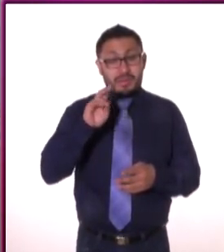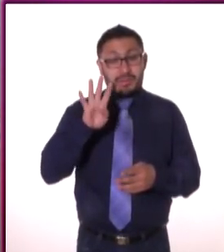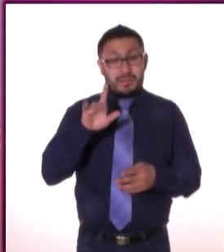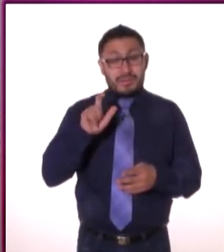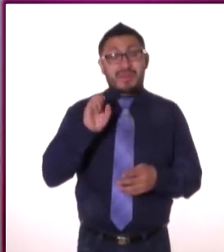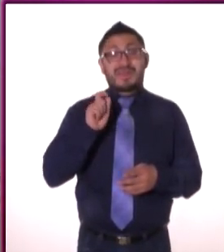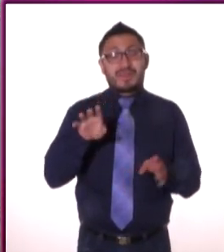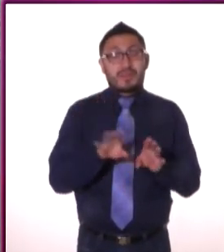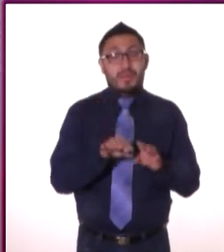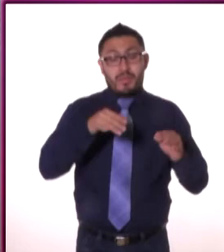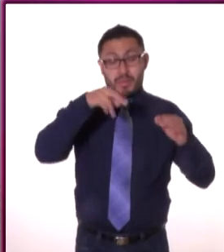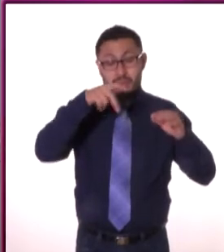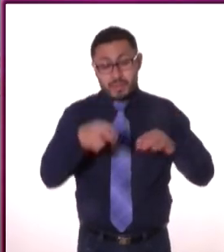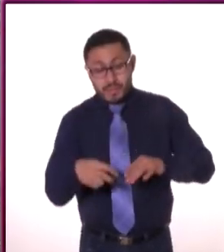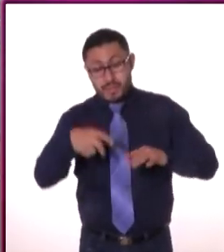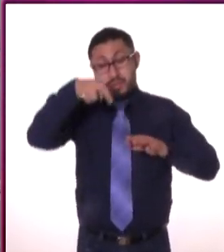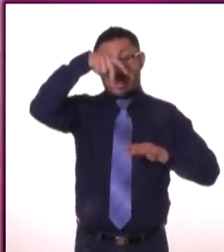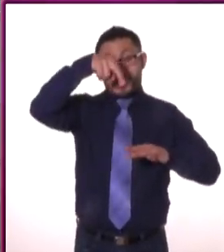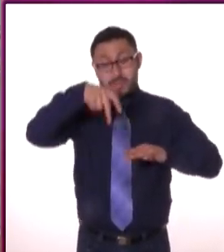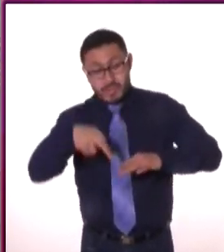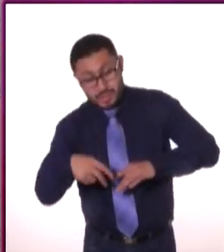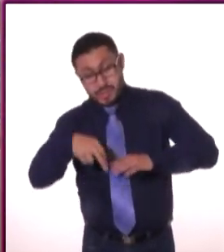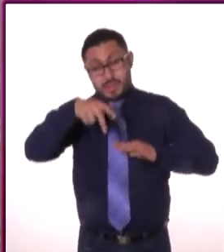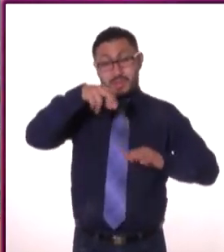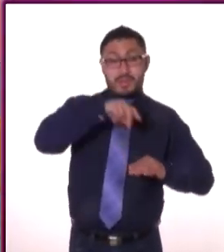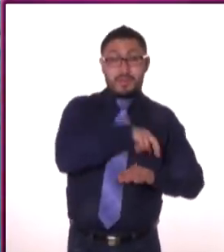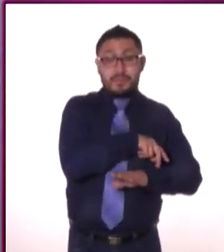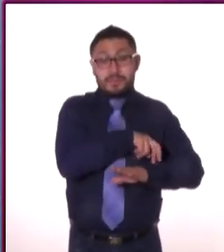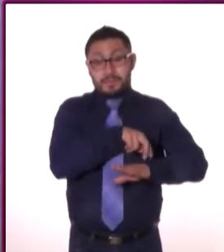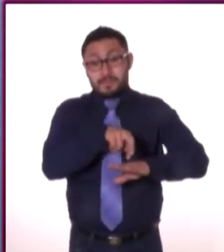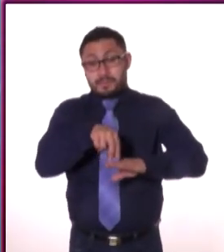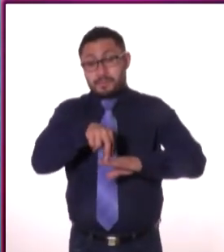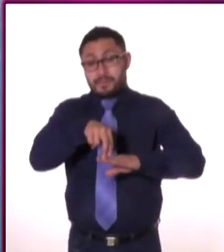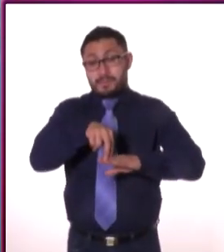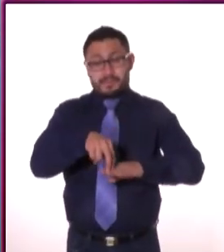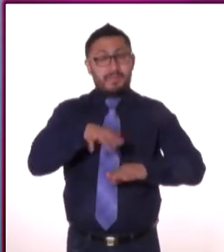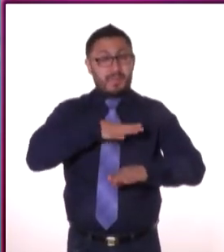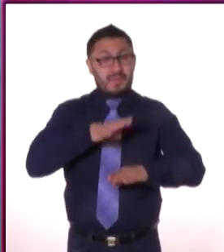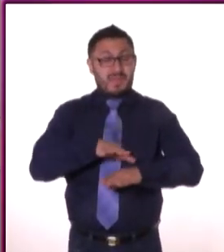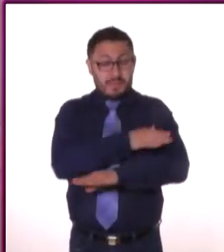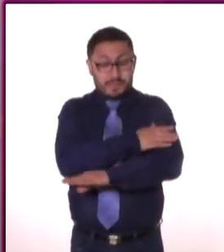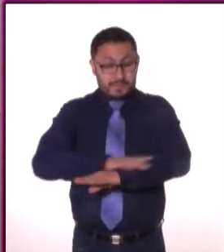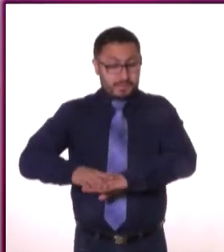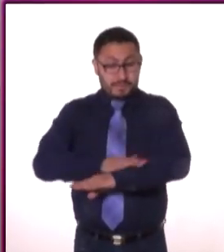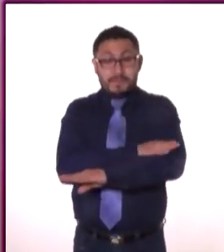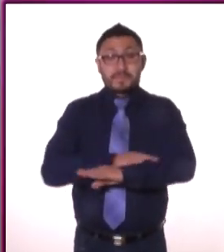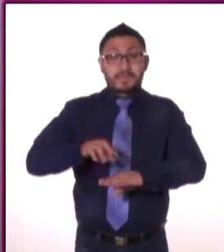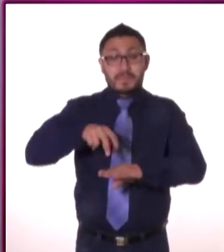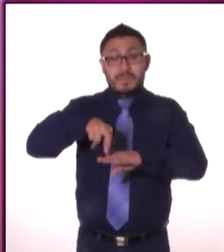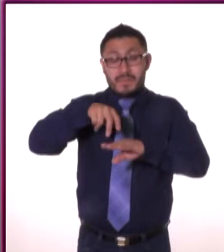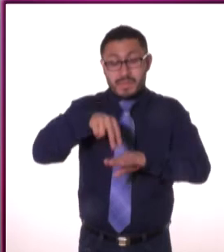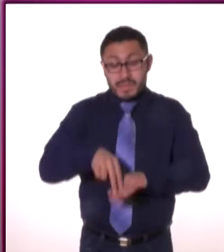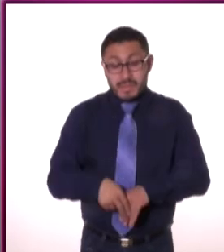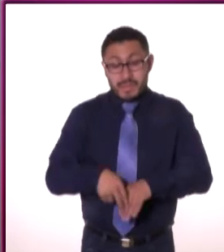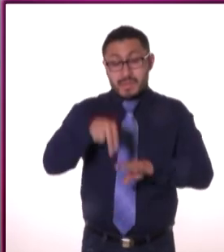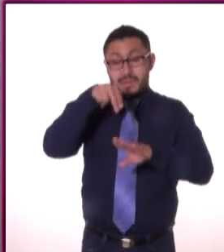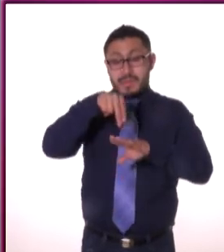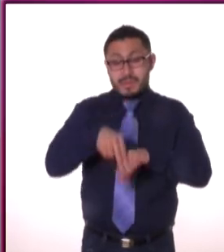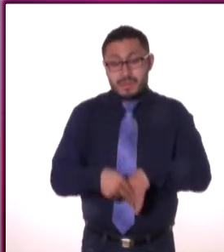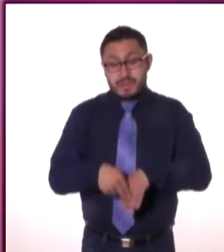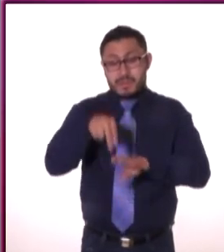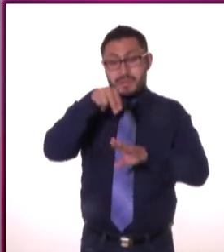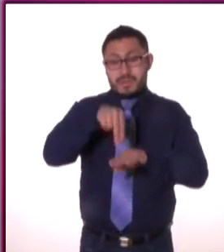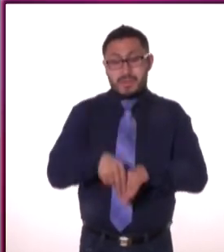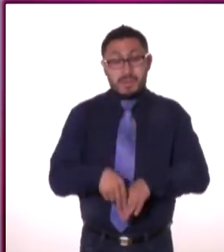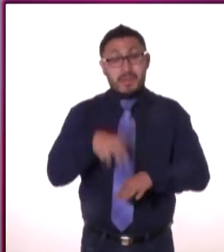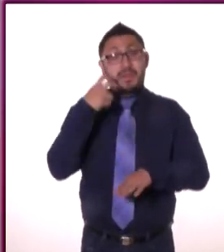en un trampolín en una alberca, y lo que hace el clavadista es que se aproxima a la orilla, entonces ahí tenemos el brazo de la palanca, tiene un punto